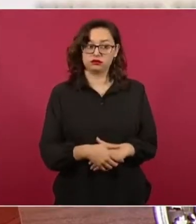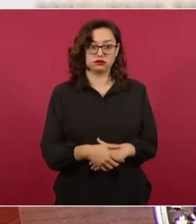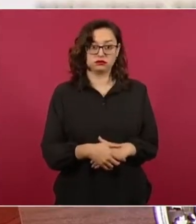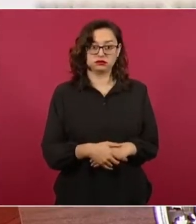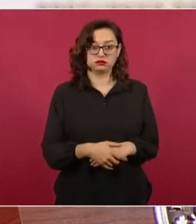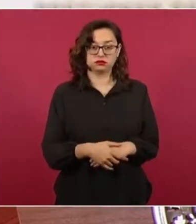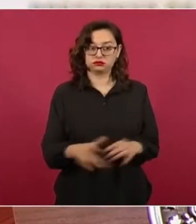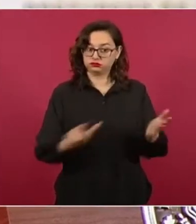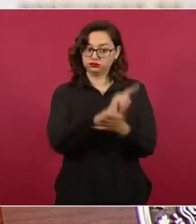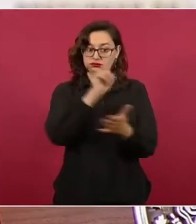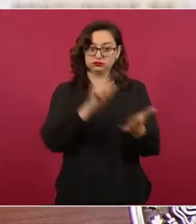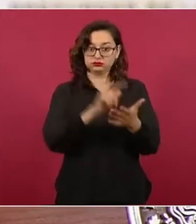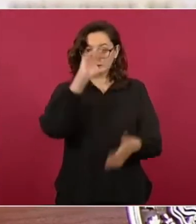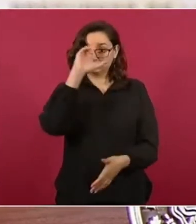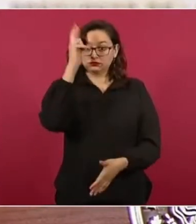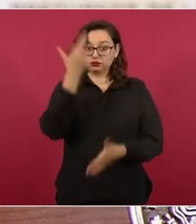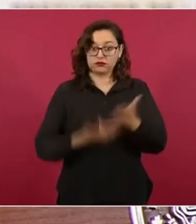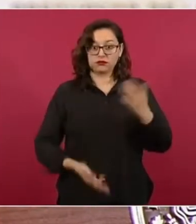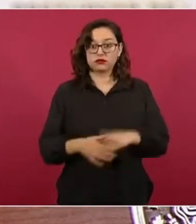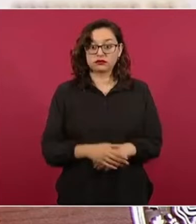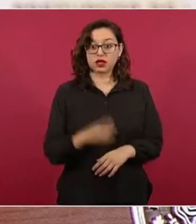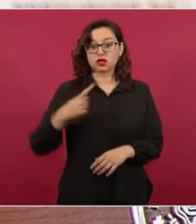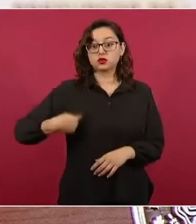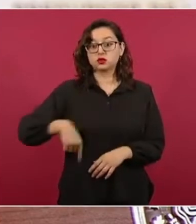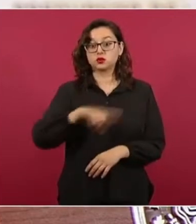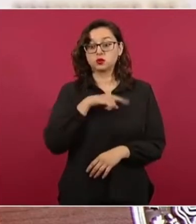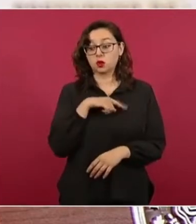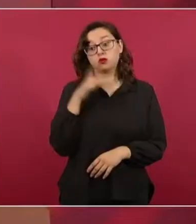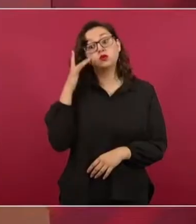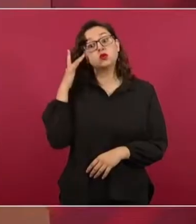¿cómo nos vamos a quedar callados?